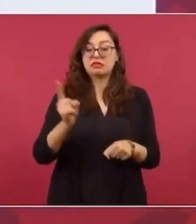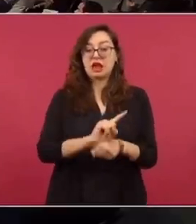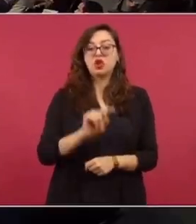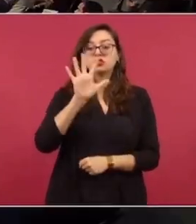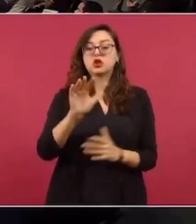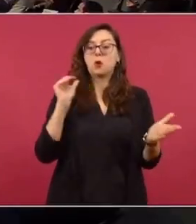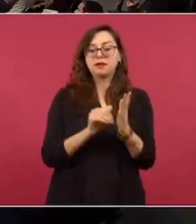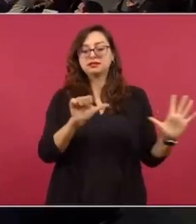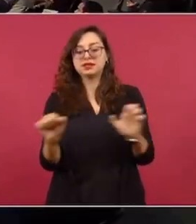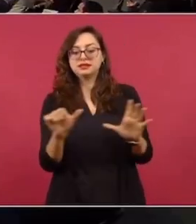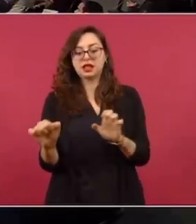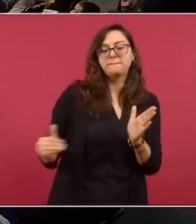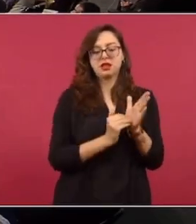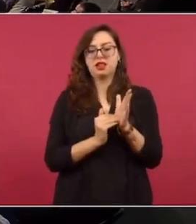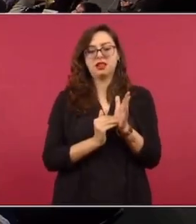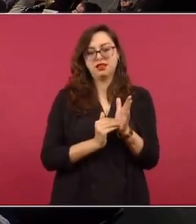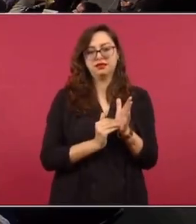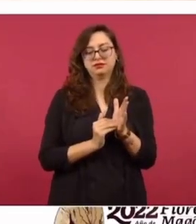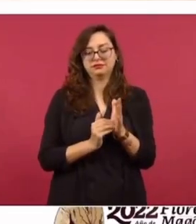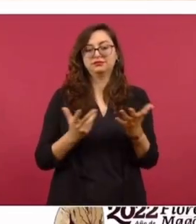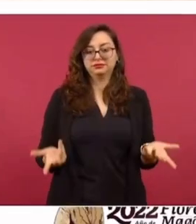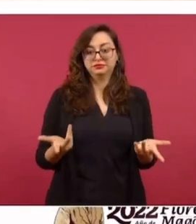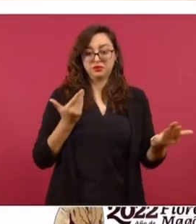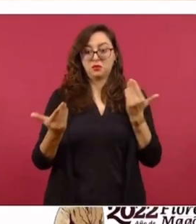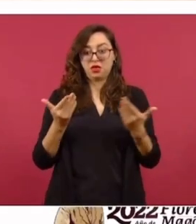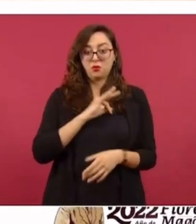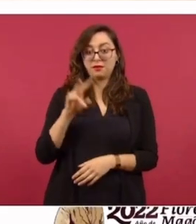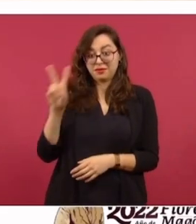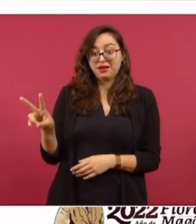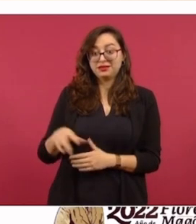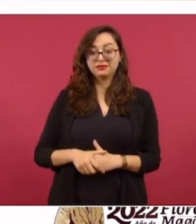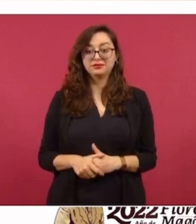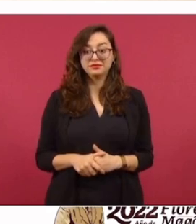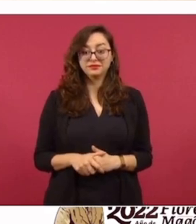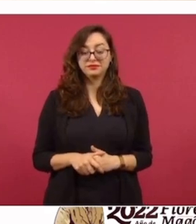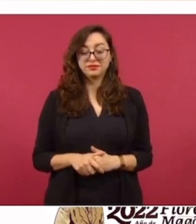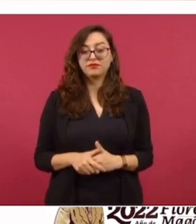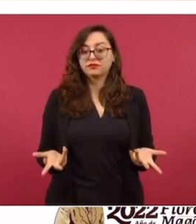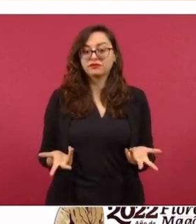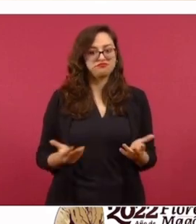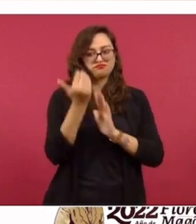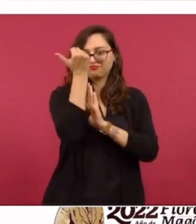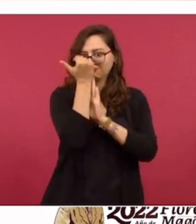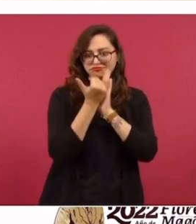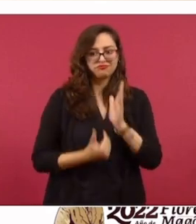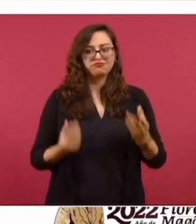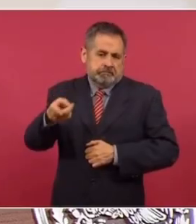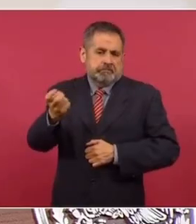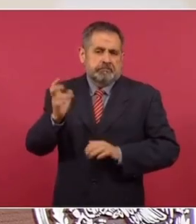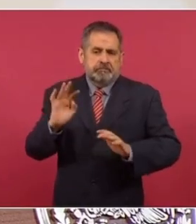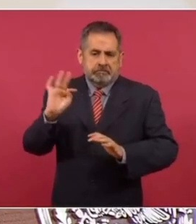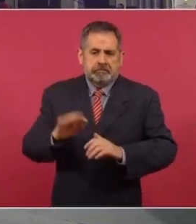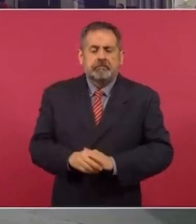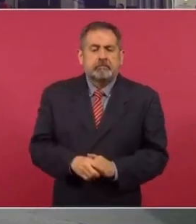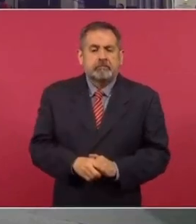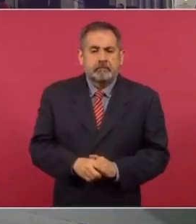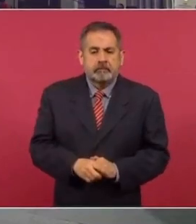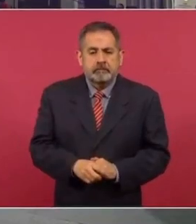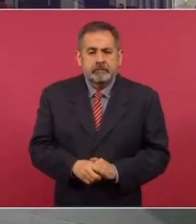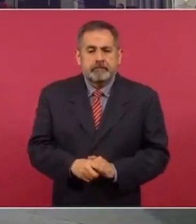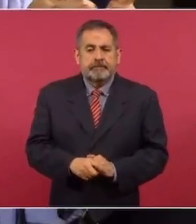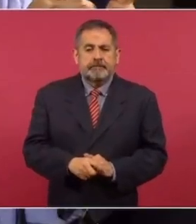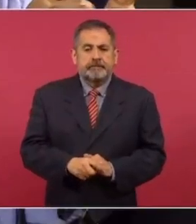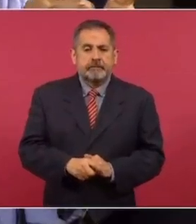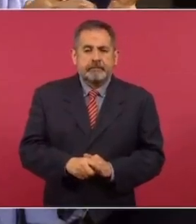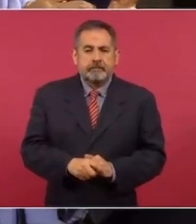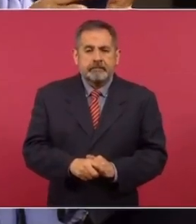barriles diarios, todavía los que se roban. Entonces, ya no hay eso. Sin embargo, estamos avanzando. La secretaria dijo que el primer barril